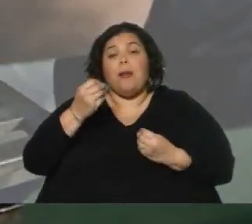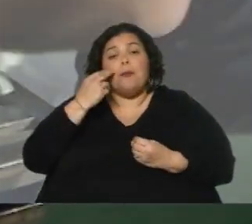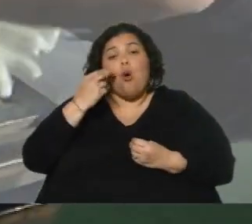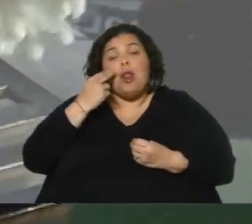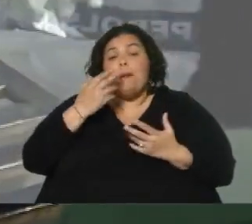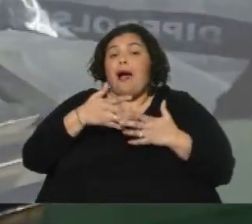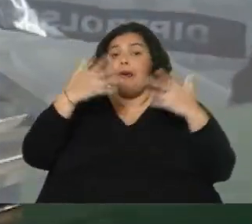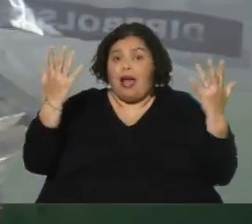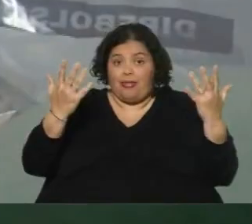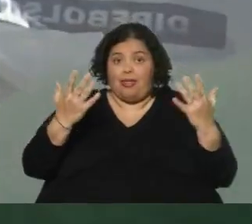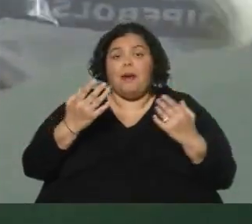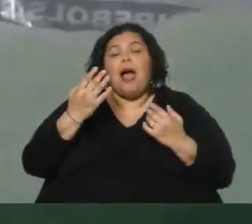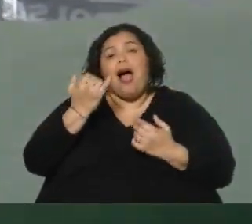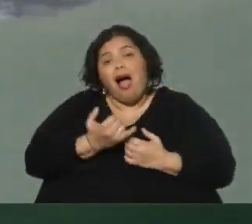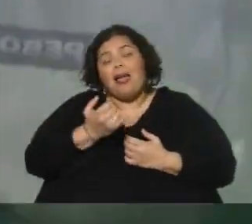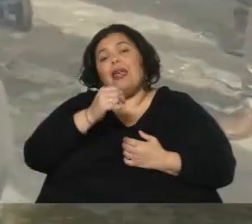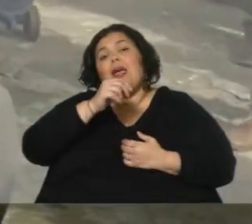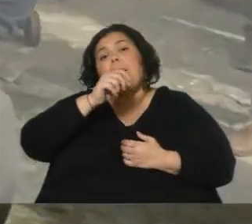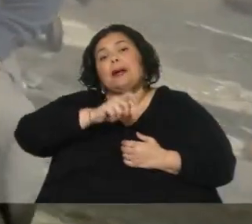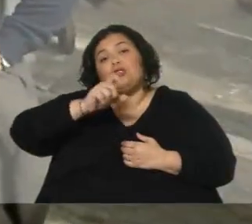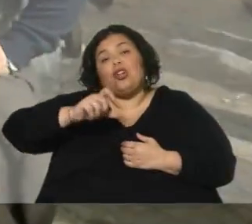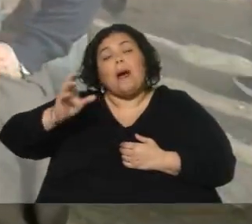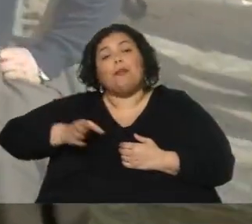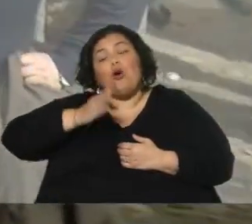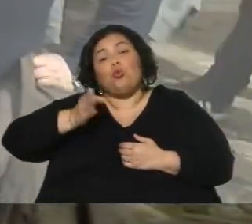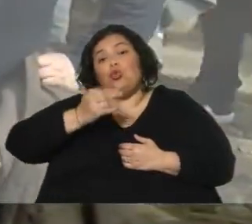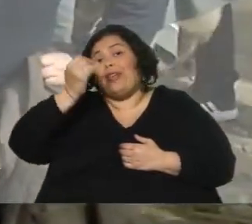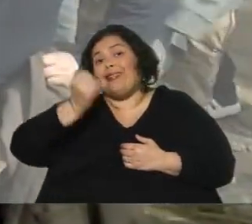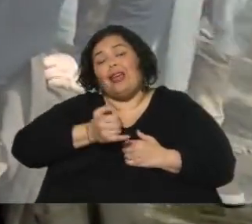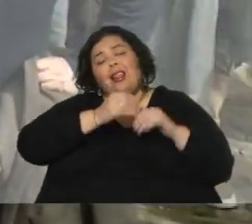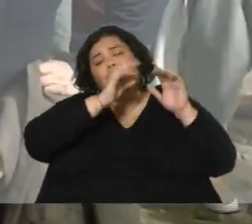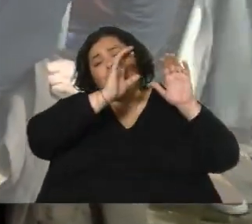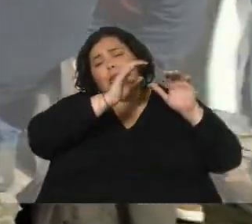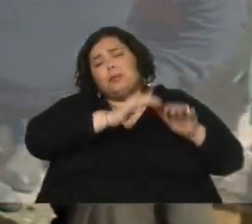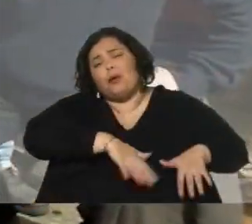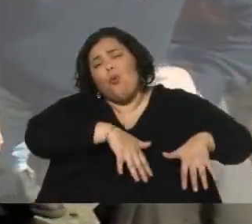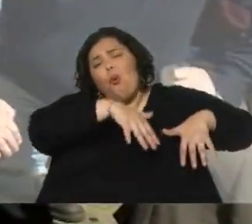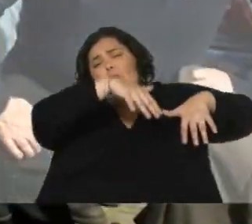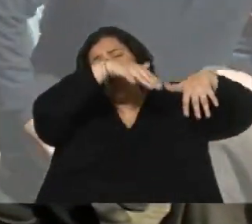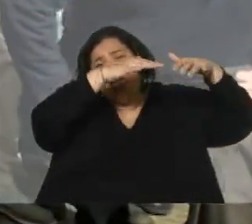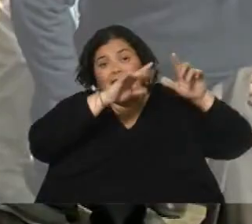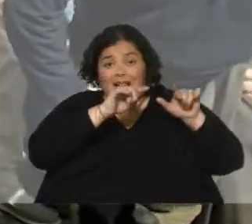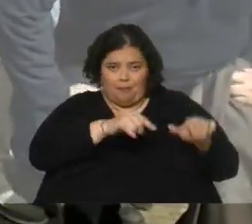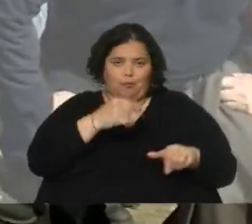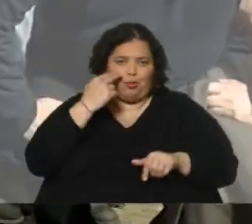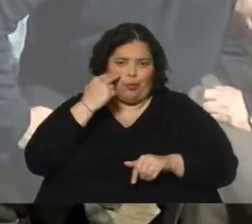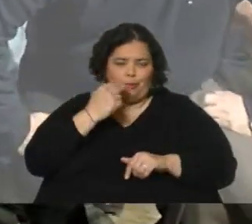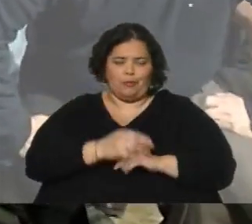aquellos productores que tienen 4 o 5 zafras en el galpón. Desde Tacuarembó, Roberto Vasconcellos, Canal 5 Noticias.